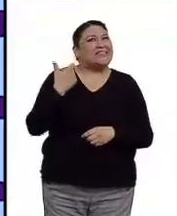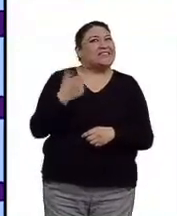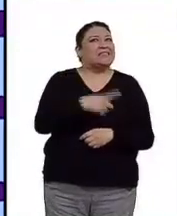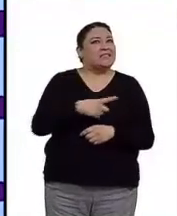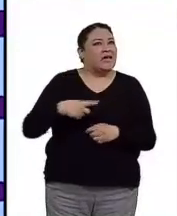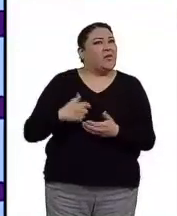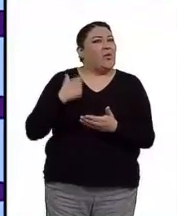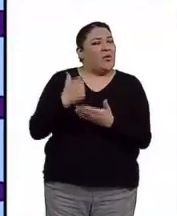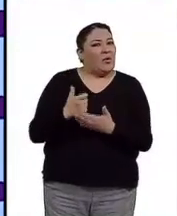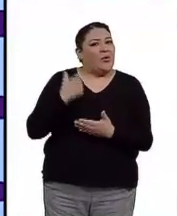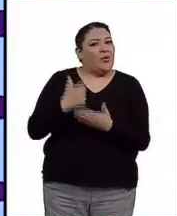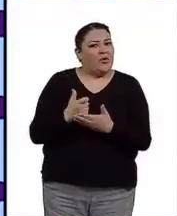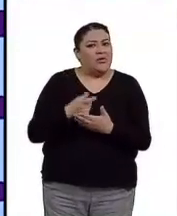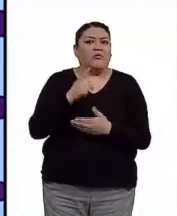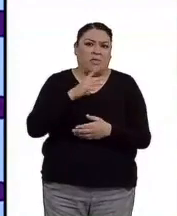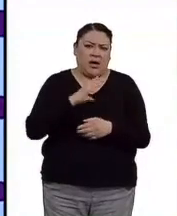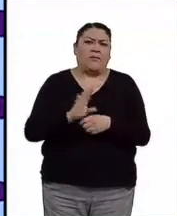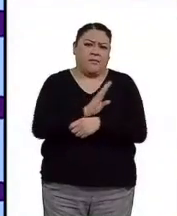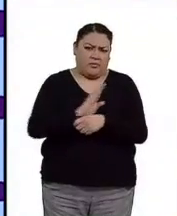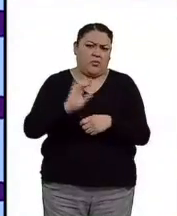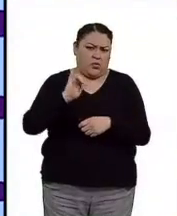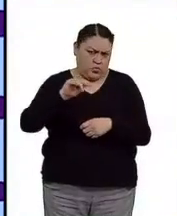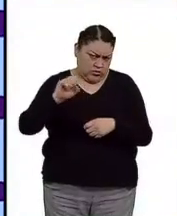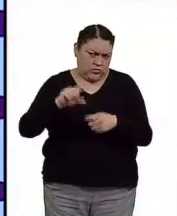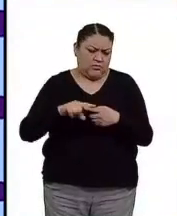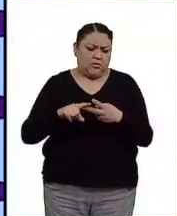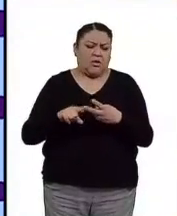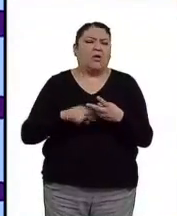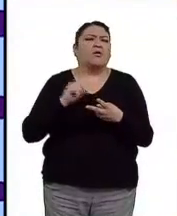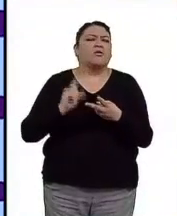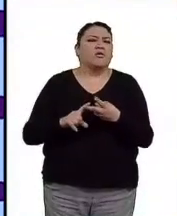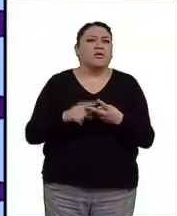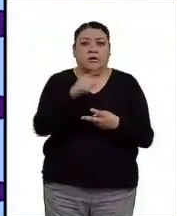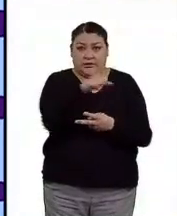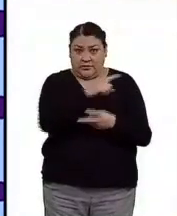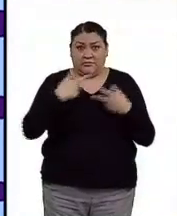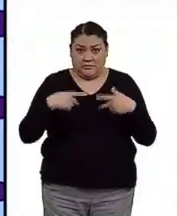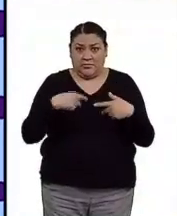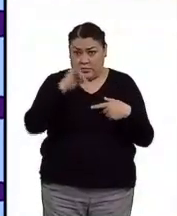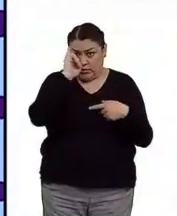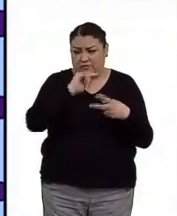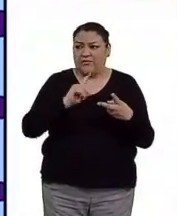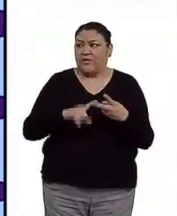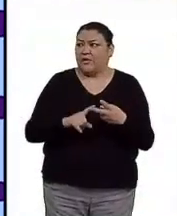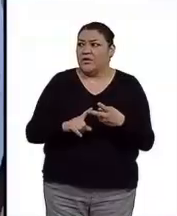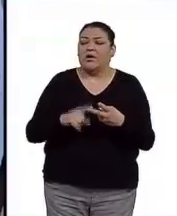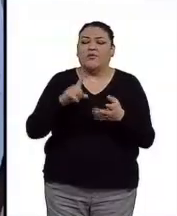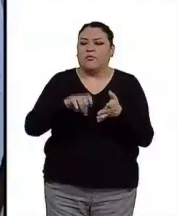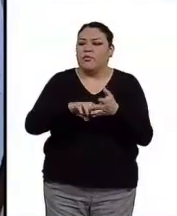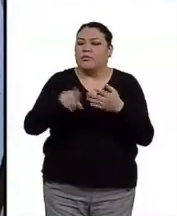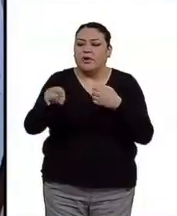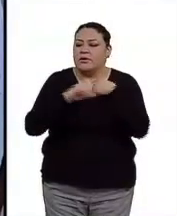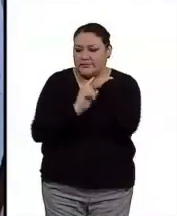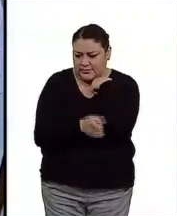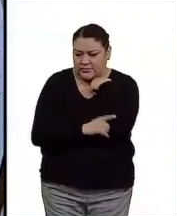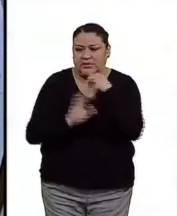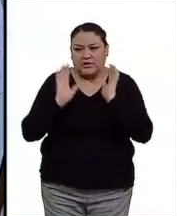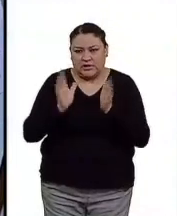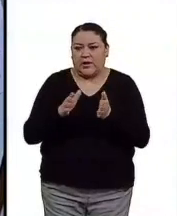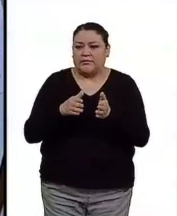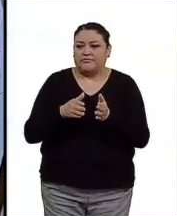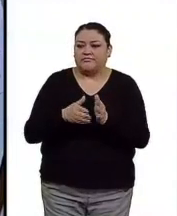que está cubierto por la seguridad social. Y número dos, cuando hablan de ¿quién va a hacer el trabajo de esa persona estas